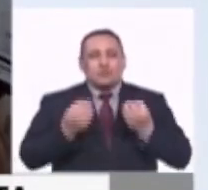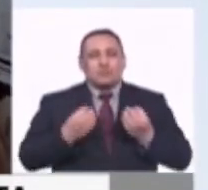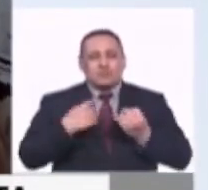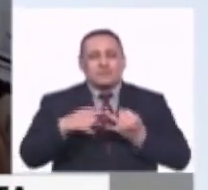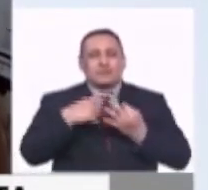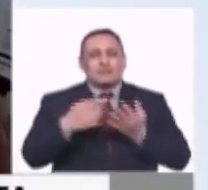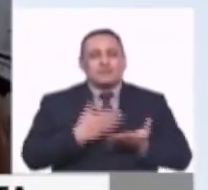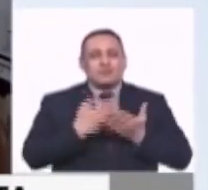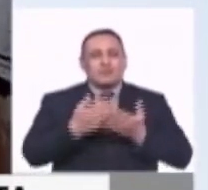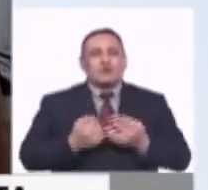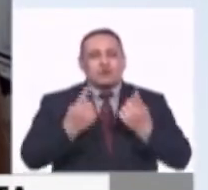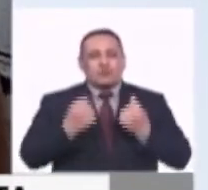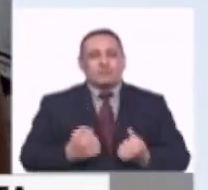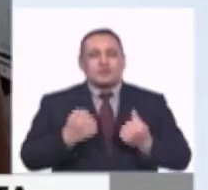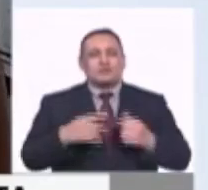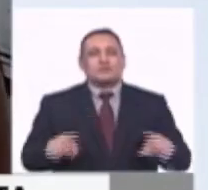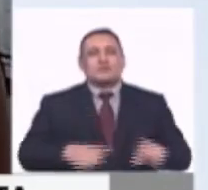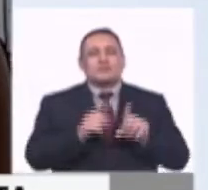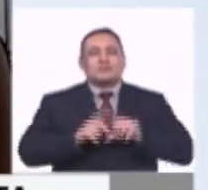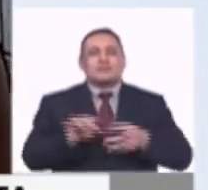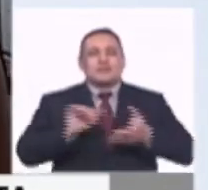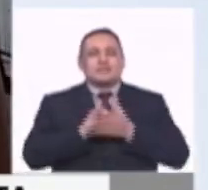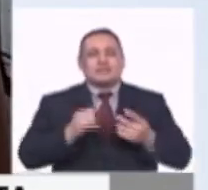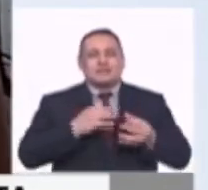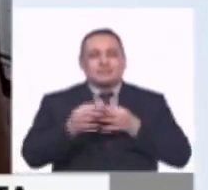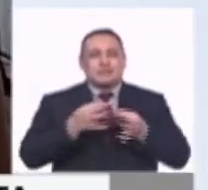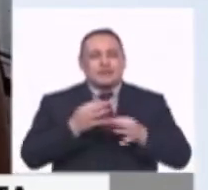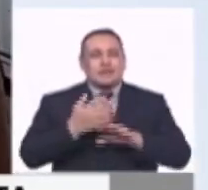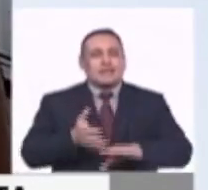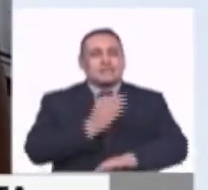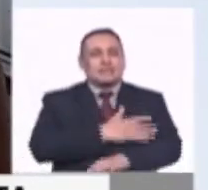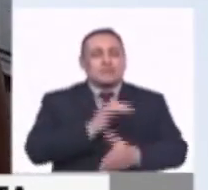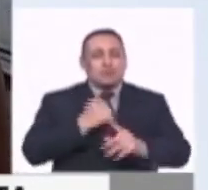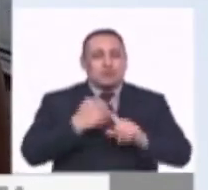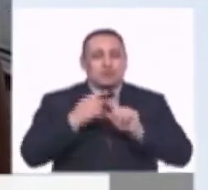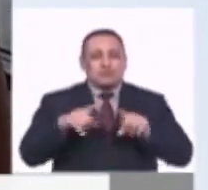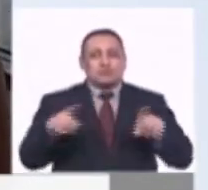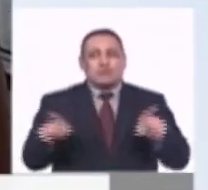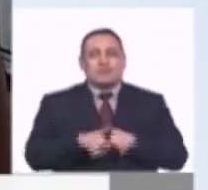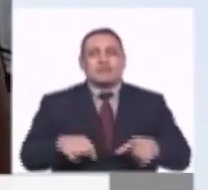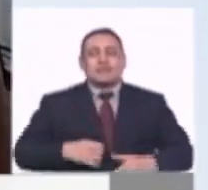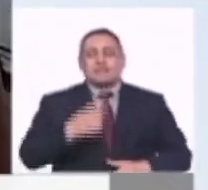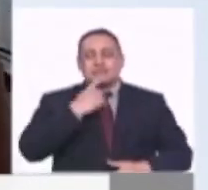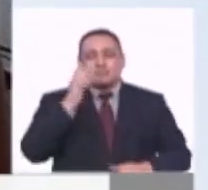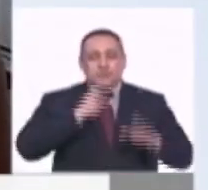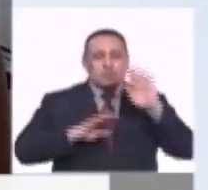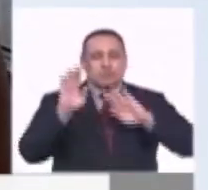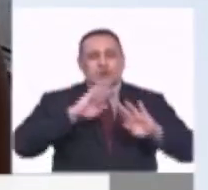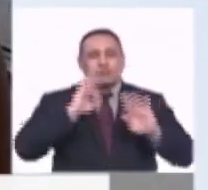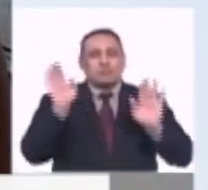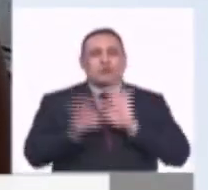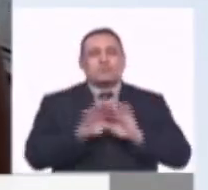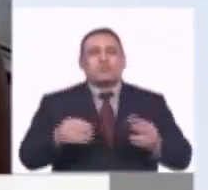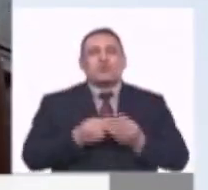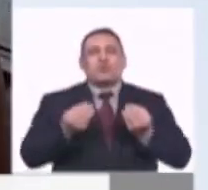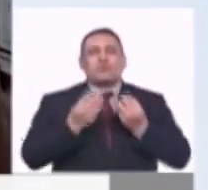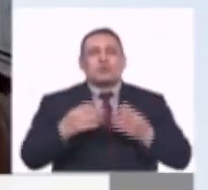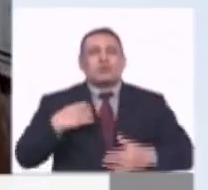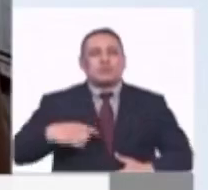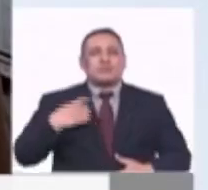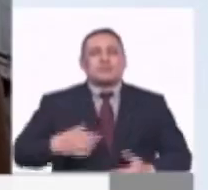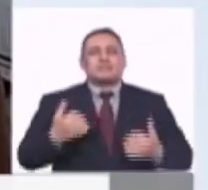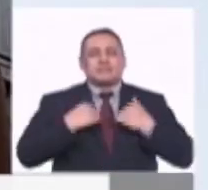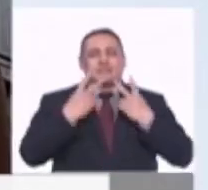crisis económica que en este momento está agudizando a nivel país. Y por ello están muy preocupados de que la municipalidad